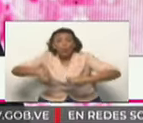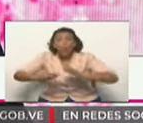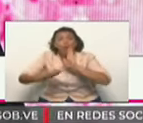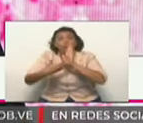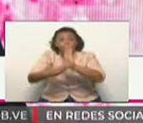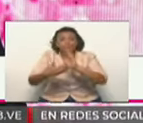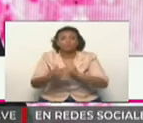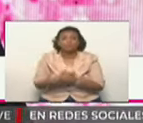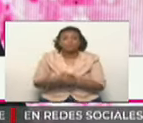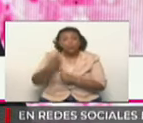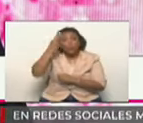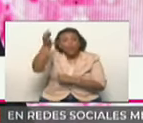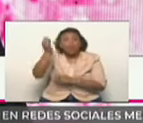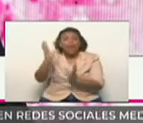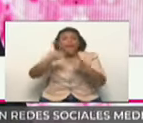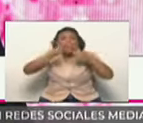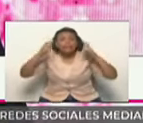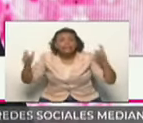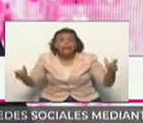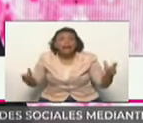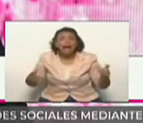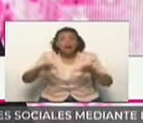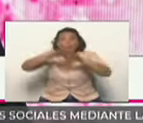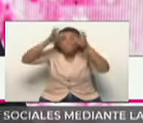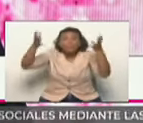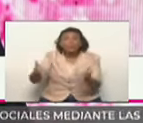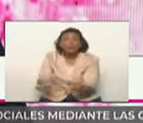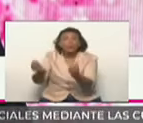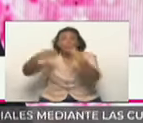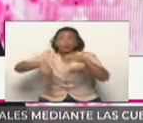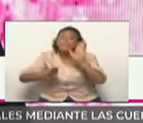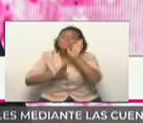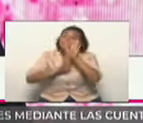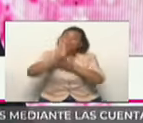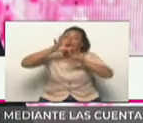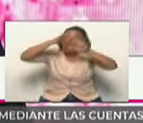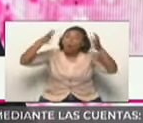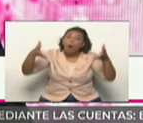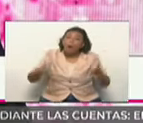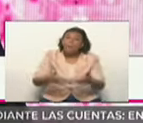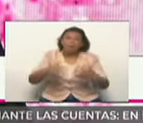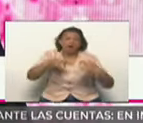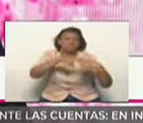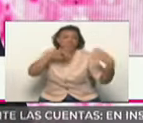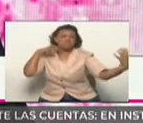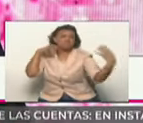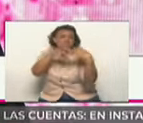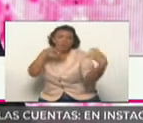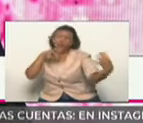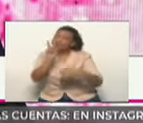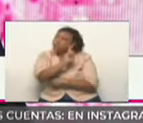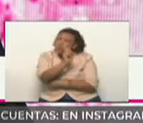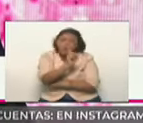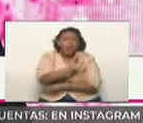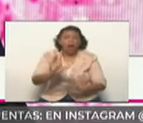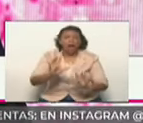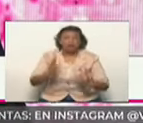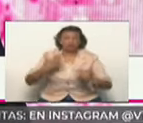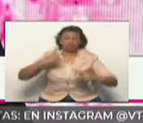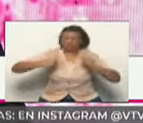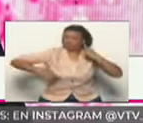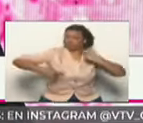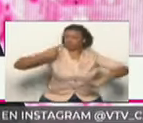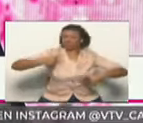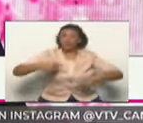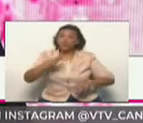Eso es un consenso general en el planeta Tierra, de avanzar hacia un mundo sin países hegemones, sin hegemonismo, donde